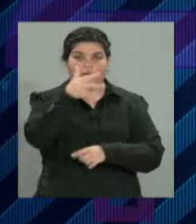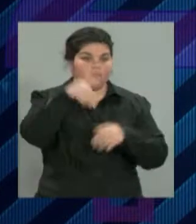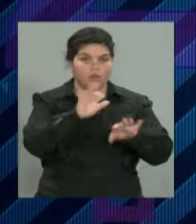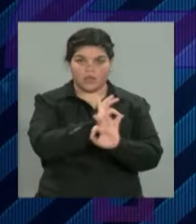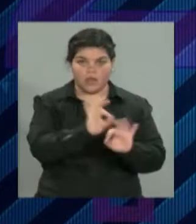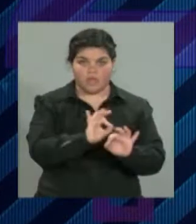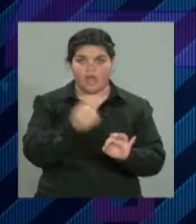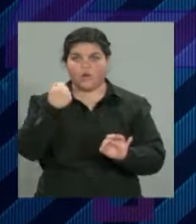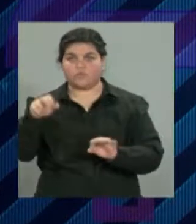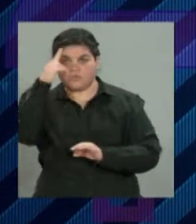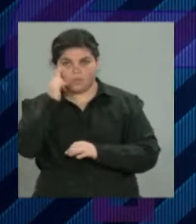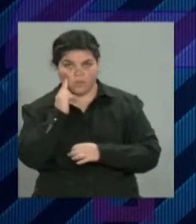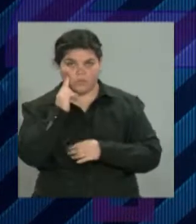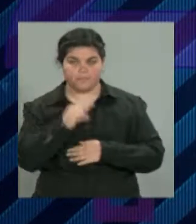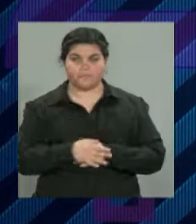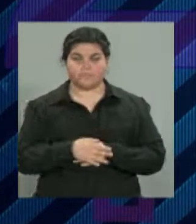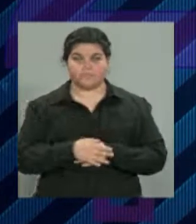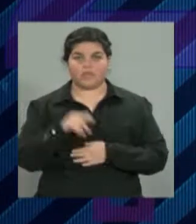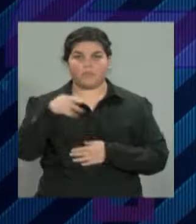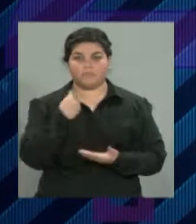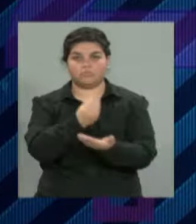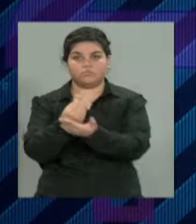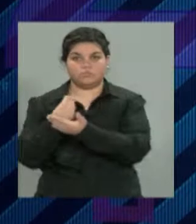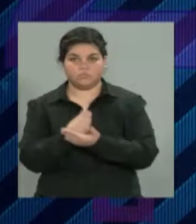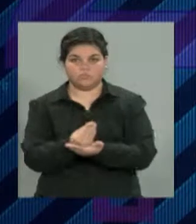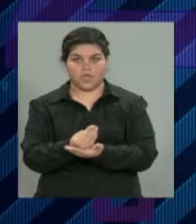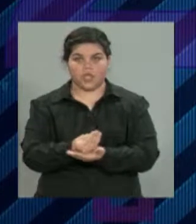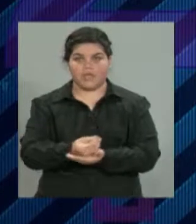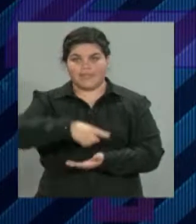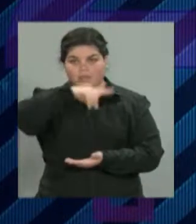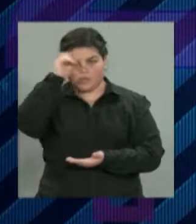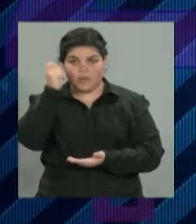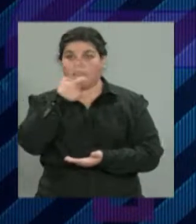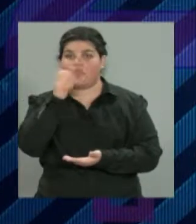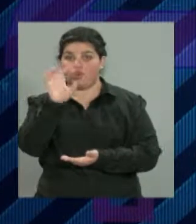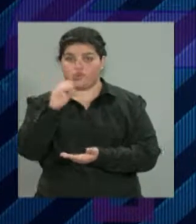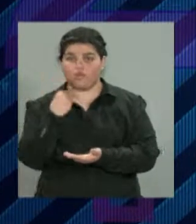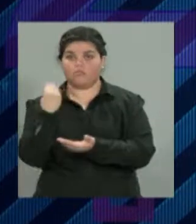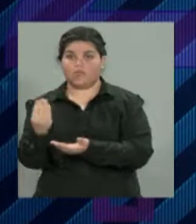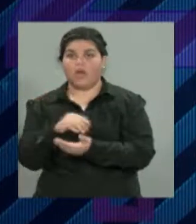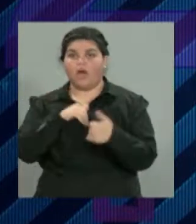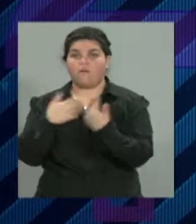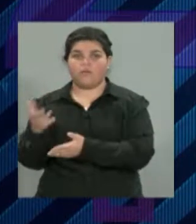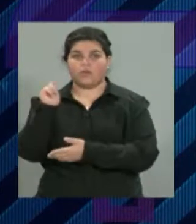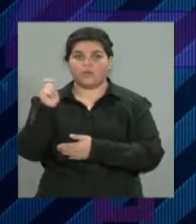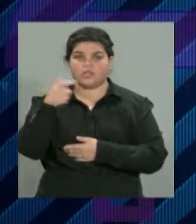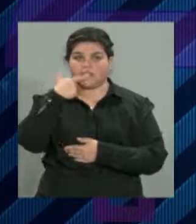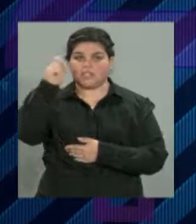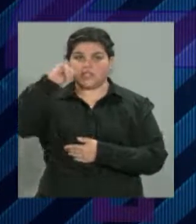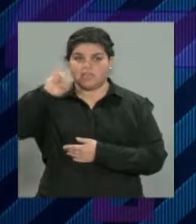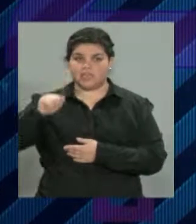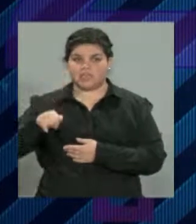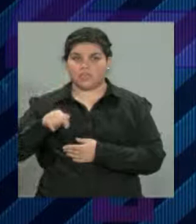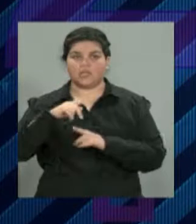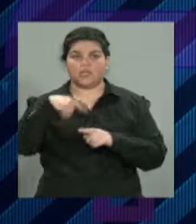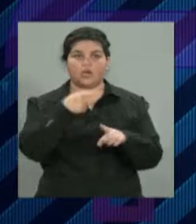y 9 ausencias. Los legisladores nacionales, pero por Mendoza, a favor fue el voto de Ernesto Sanz y en